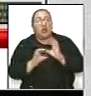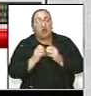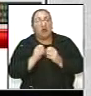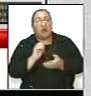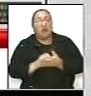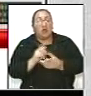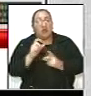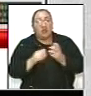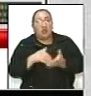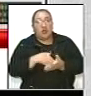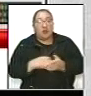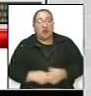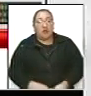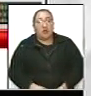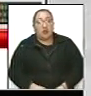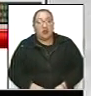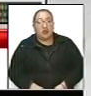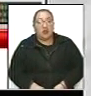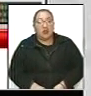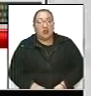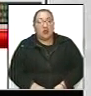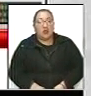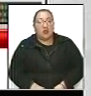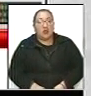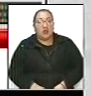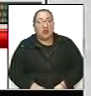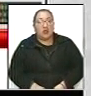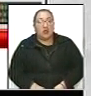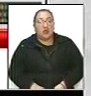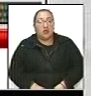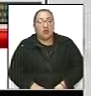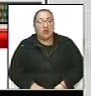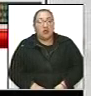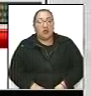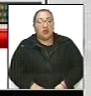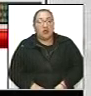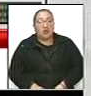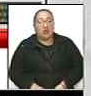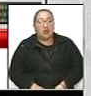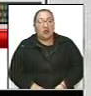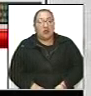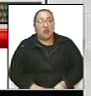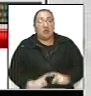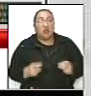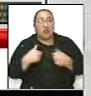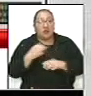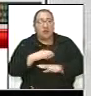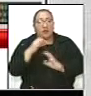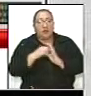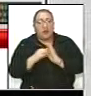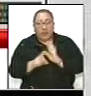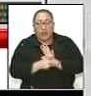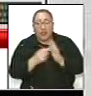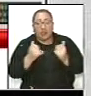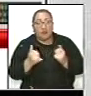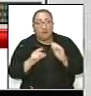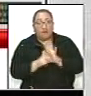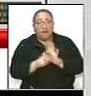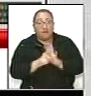más vulnerables, que son los niños, niñas y adolescentes. Tenemos el proyecto de ley, ahora